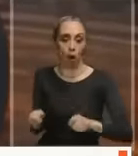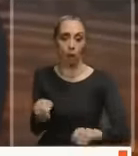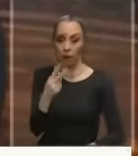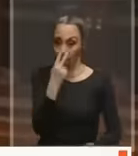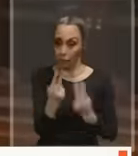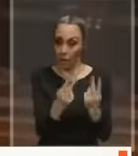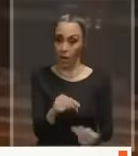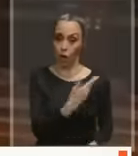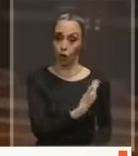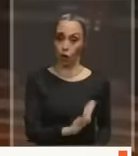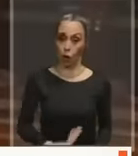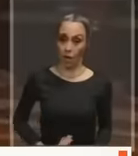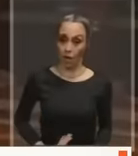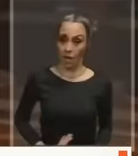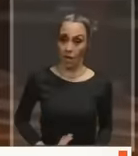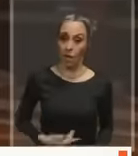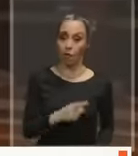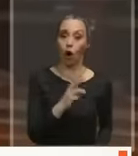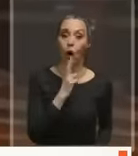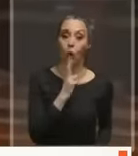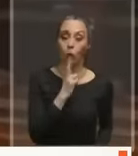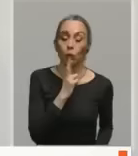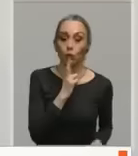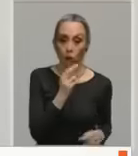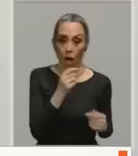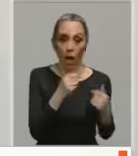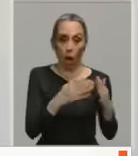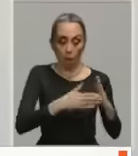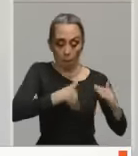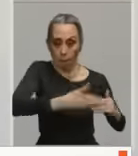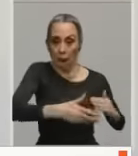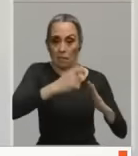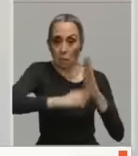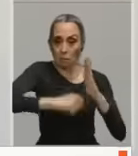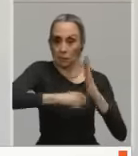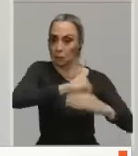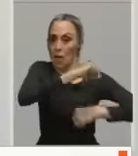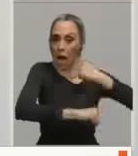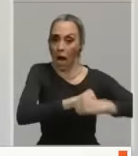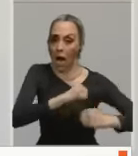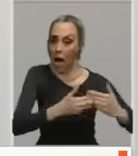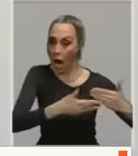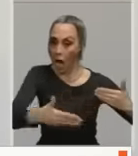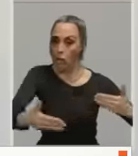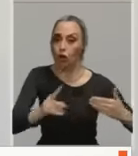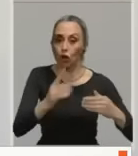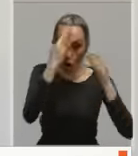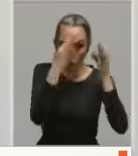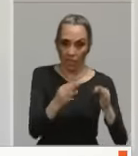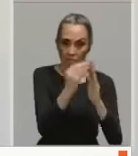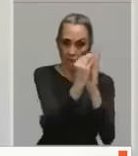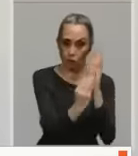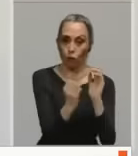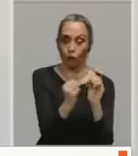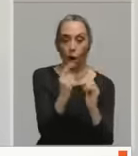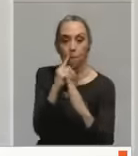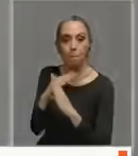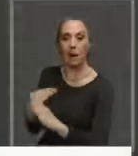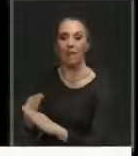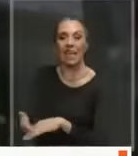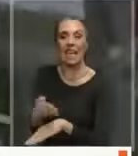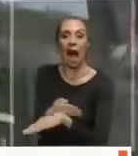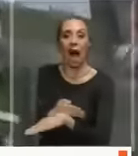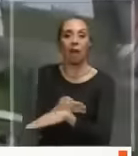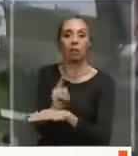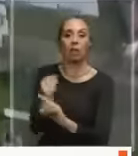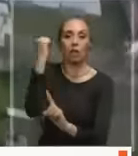gobierno, lastimosamente el tiempo está pasando, no ha tomado medidas fuertes de prevención del crimen.